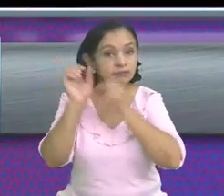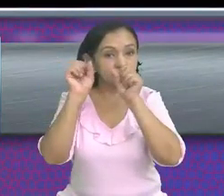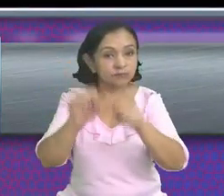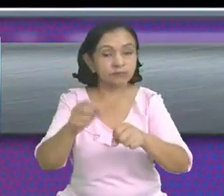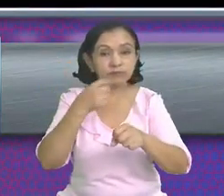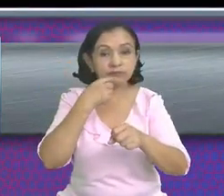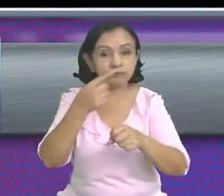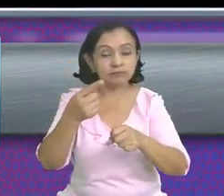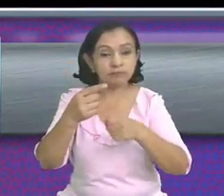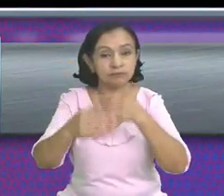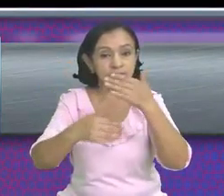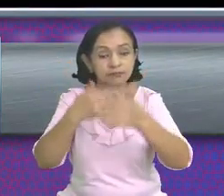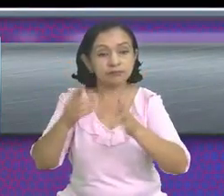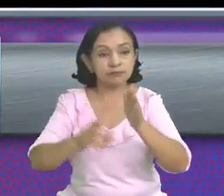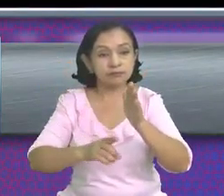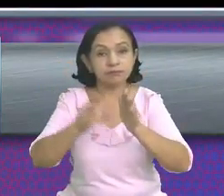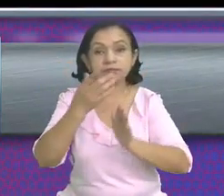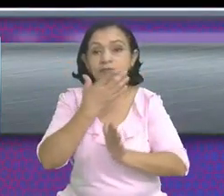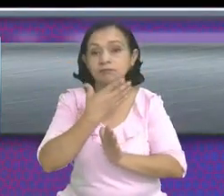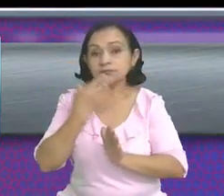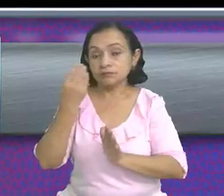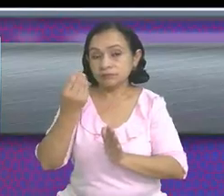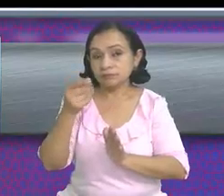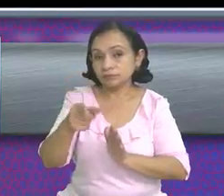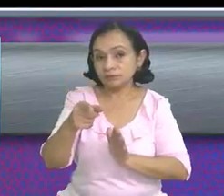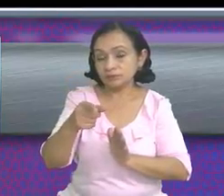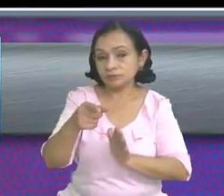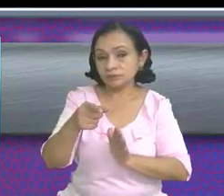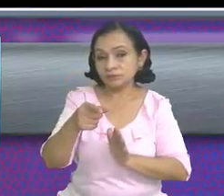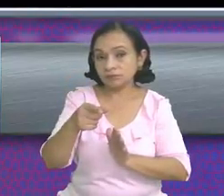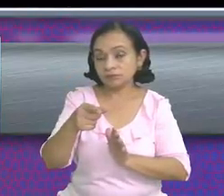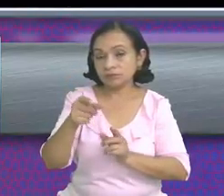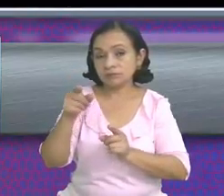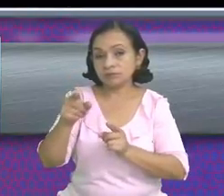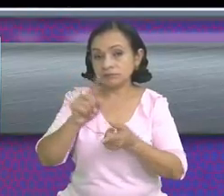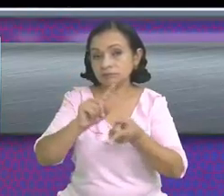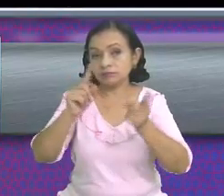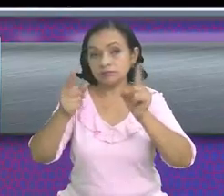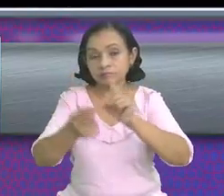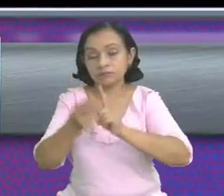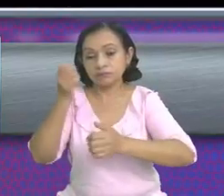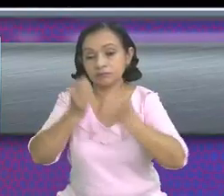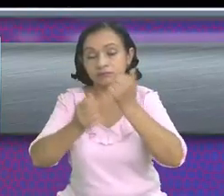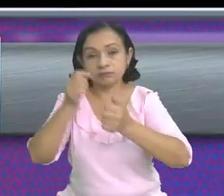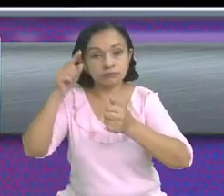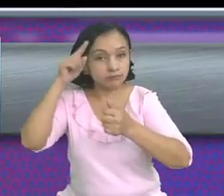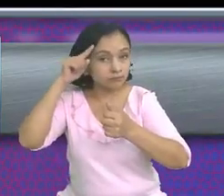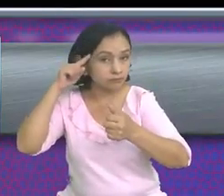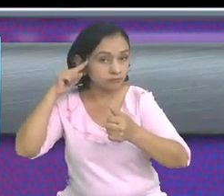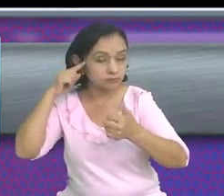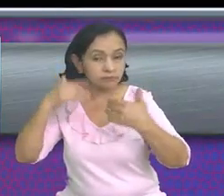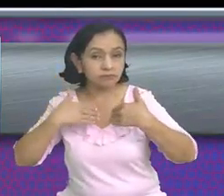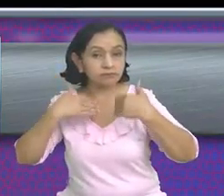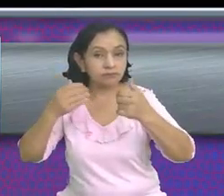definir parte del proceso evolutivo de la adolescencia normal y hasta dónde ya se puede convertir en un problema de salud mental. Por ejemplo,